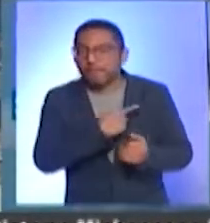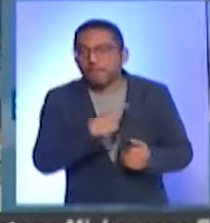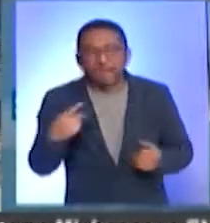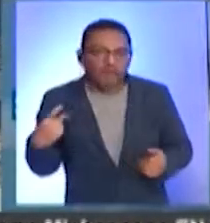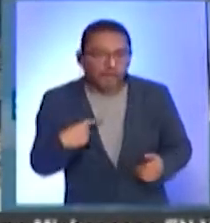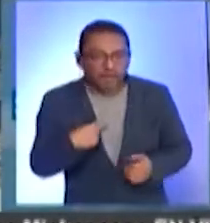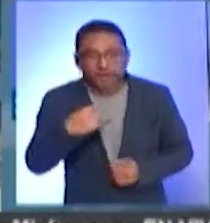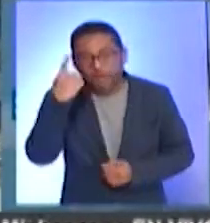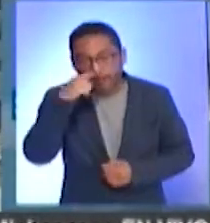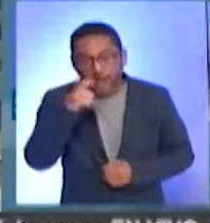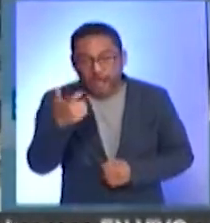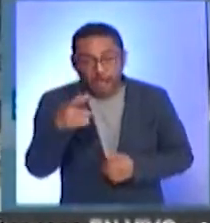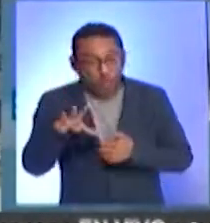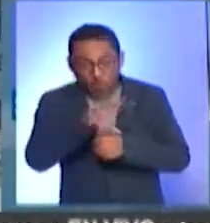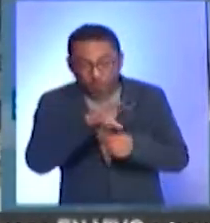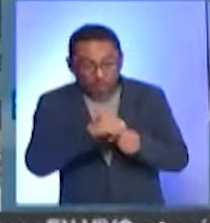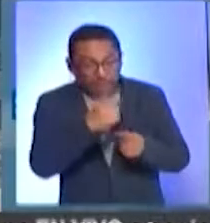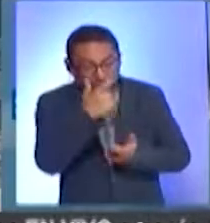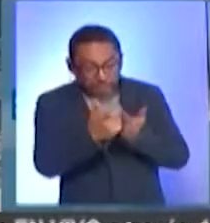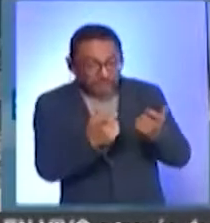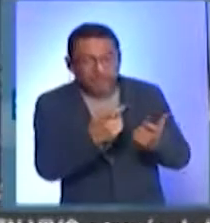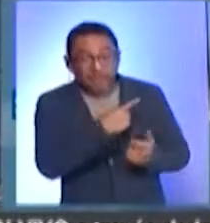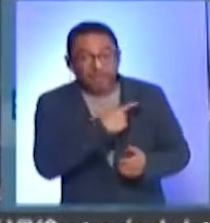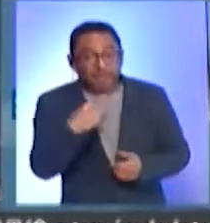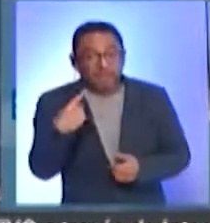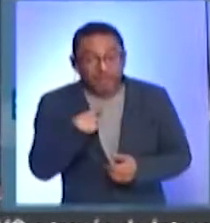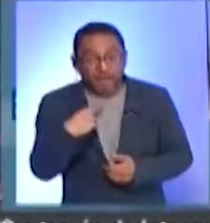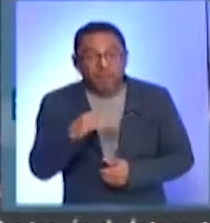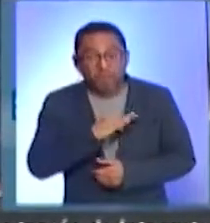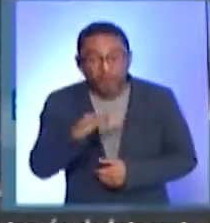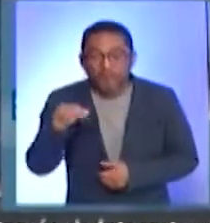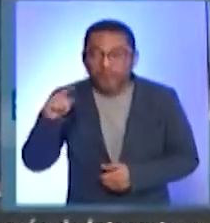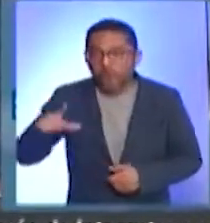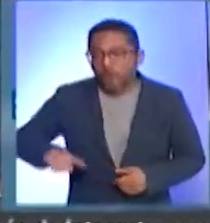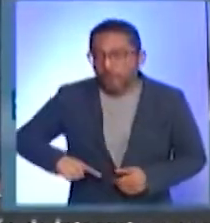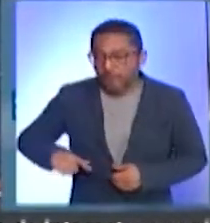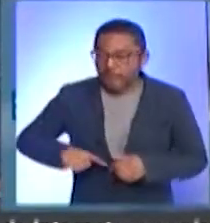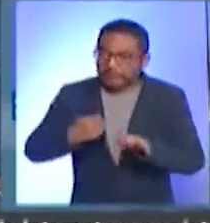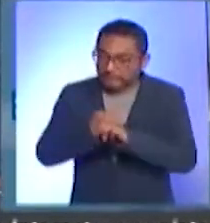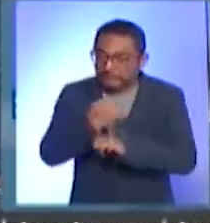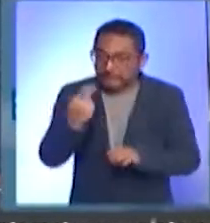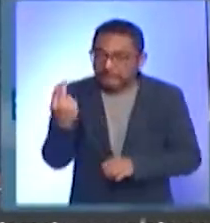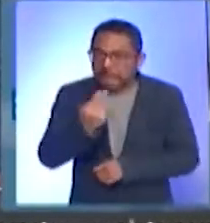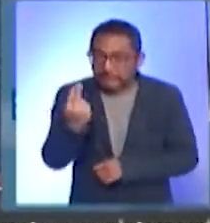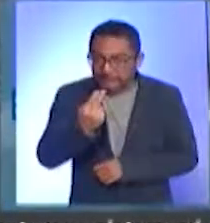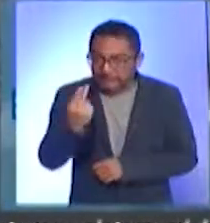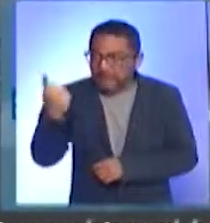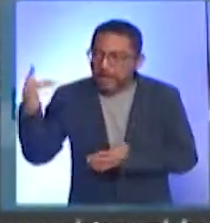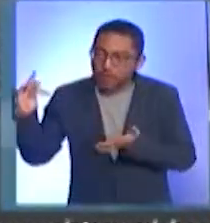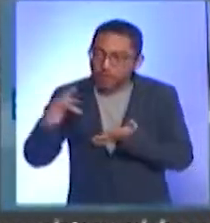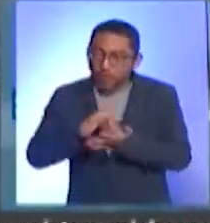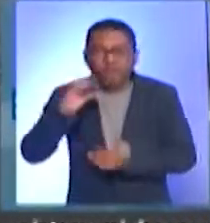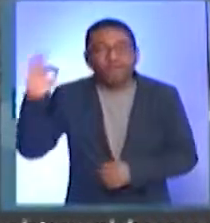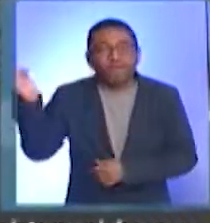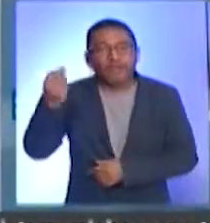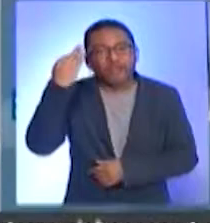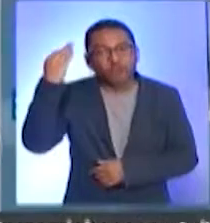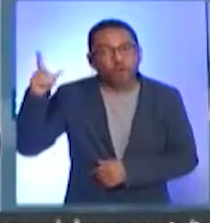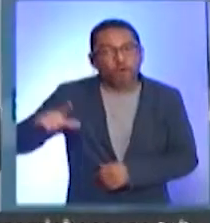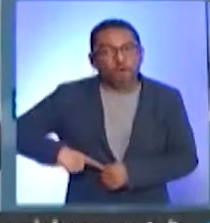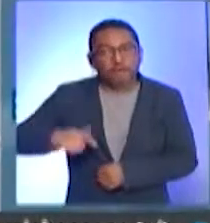cubrir el adeudo total al magisterio agregó el funcionario el gobierno del estado necesitar el apoyo financiero de la federación